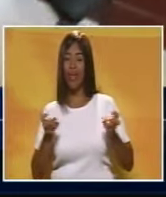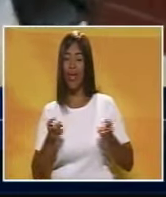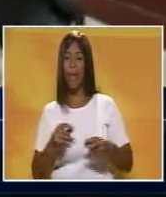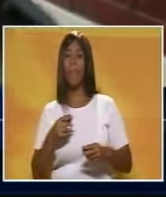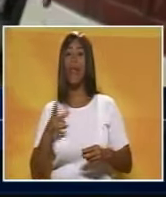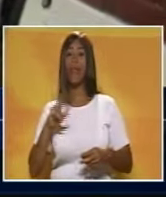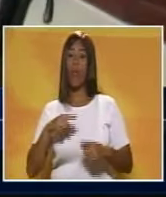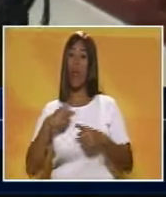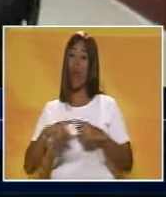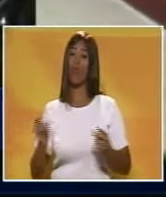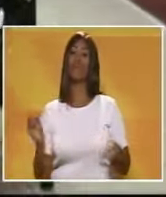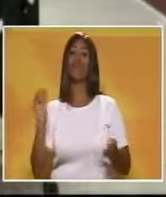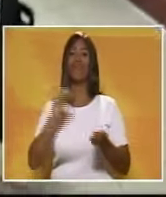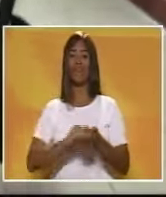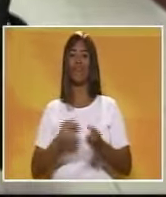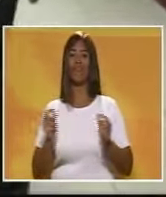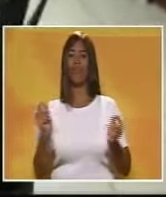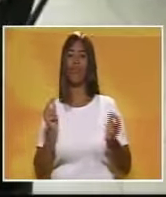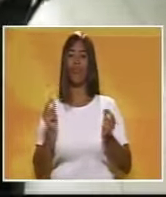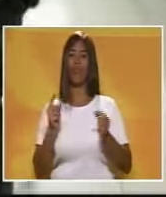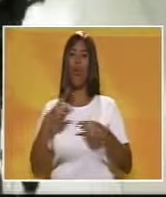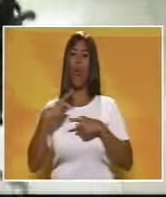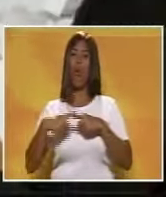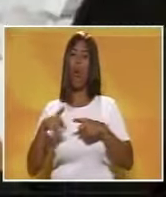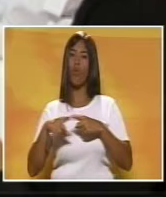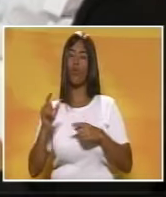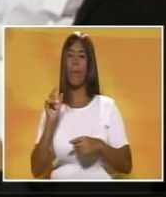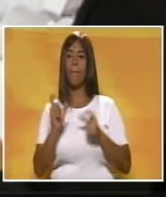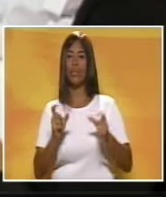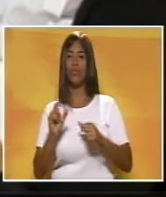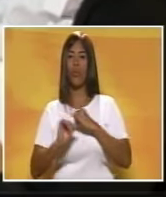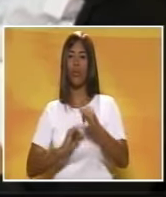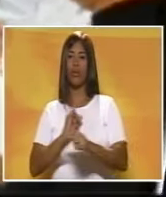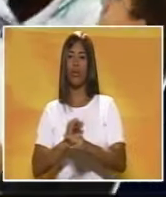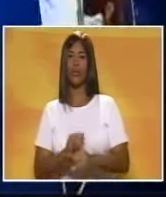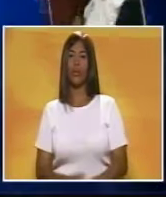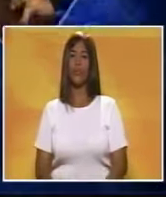las conversaciones con garantes internacionales.